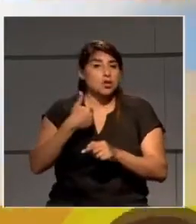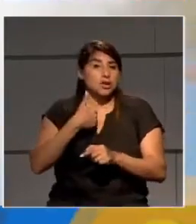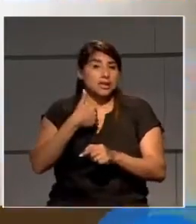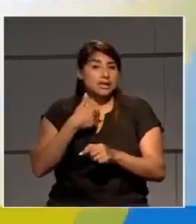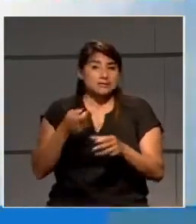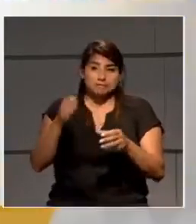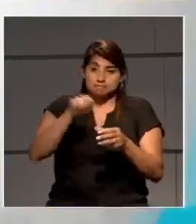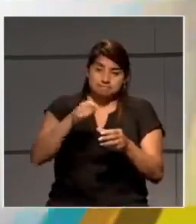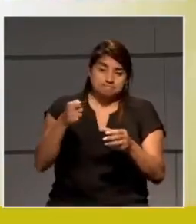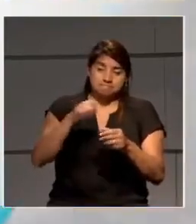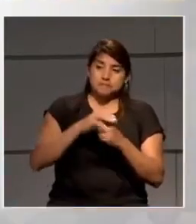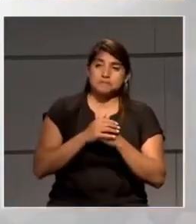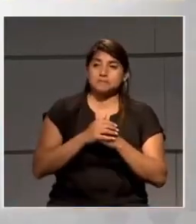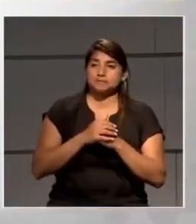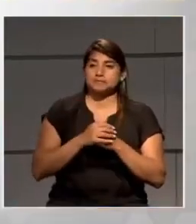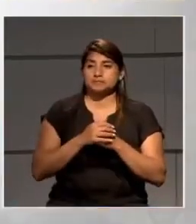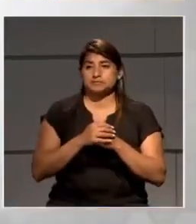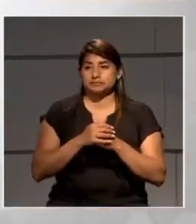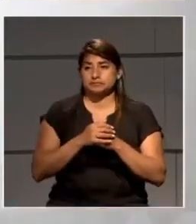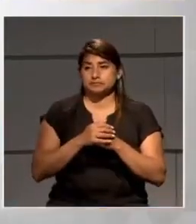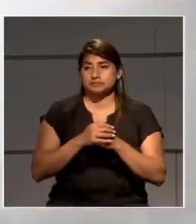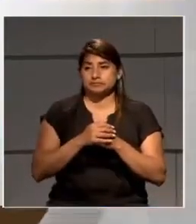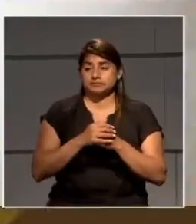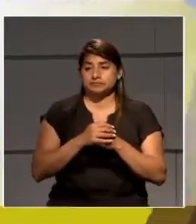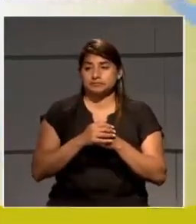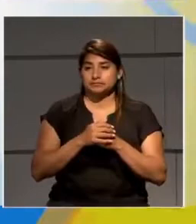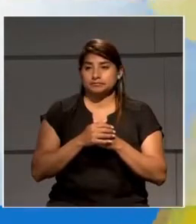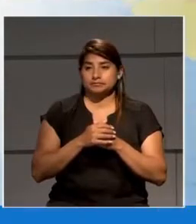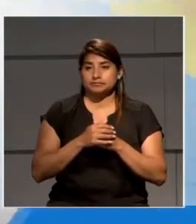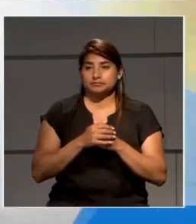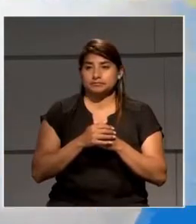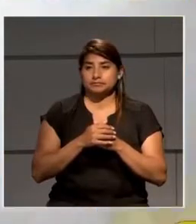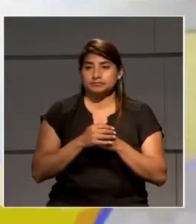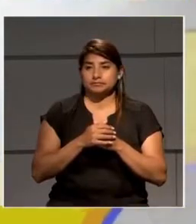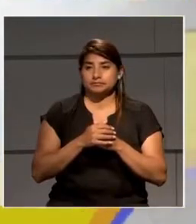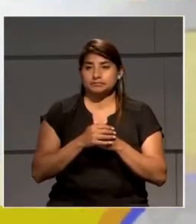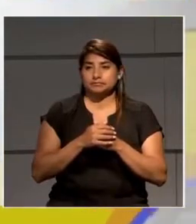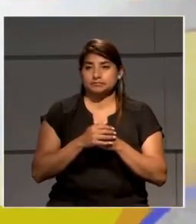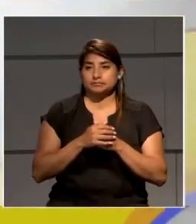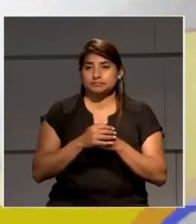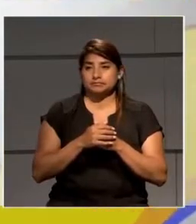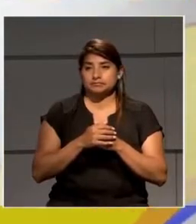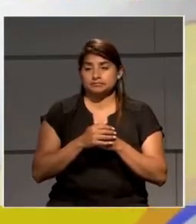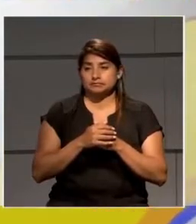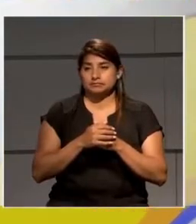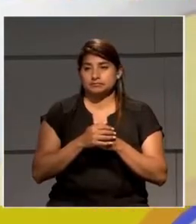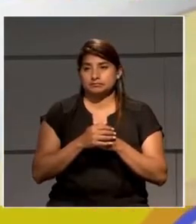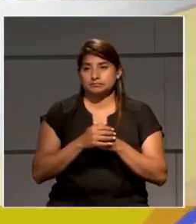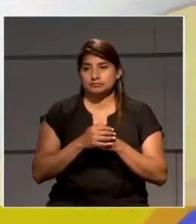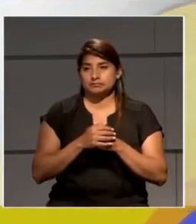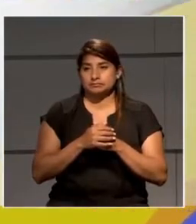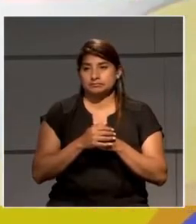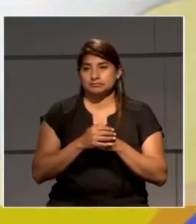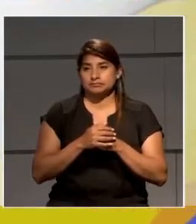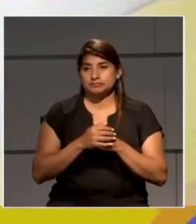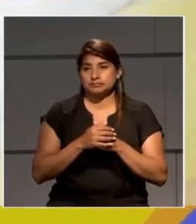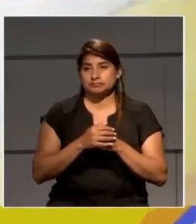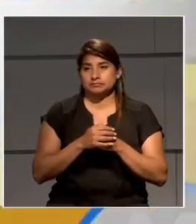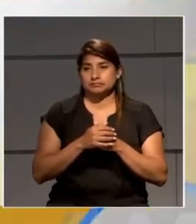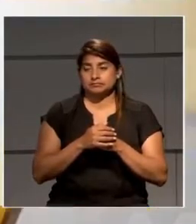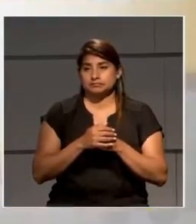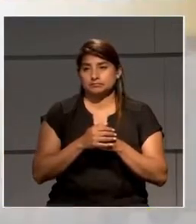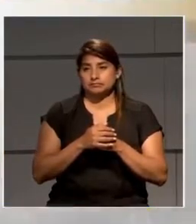Caro. Yo tengo arroz y lentejas. ¿Lentejas? ¿Pero son lentejas bebés? Estas lentejas me parecen